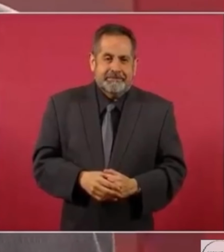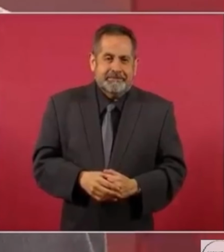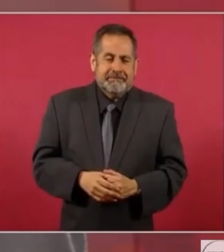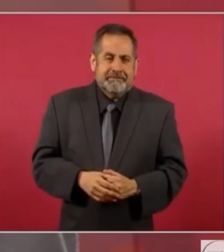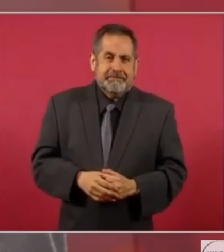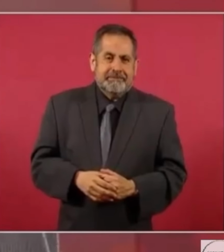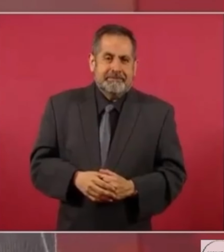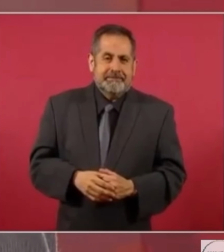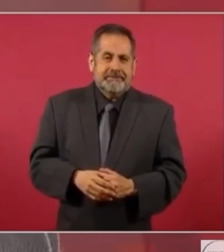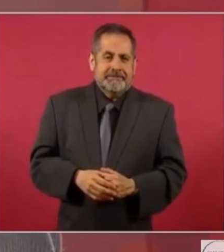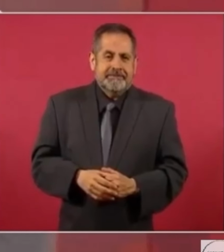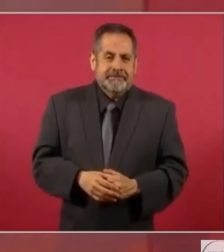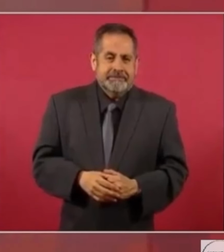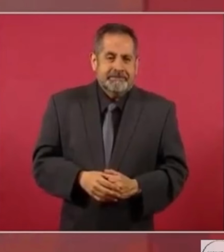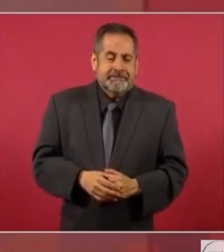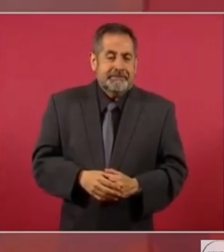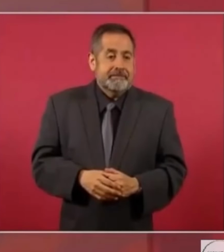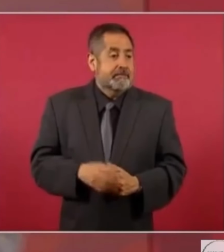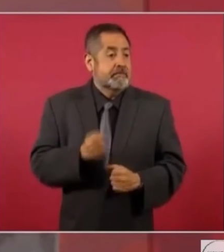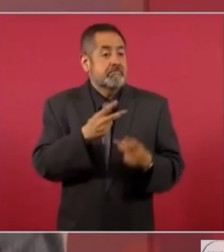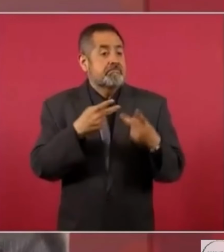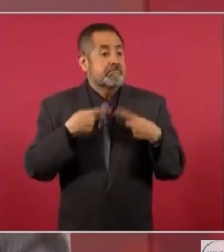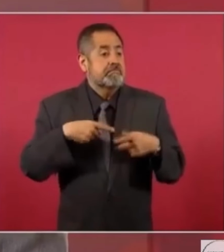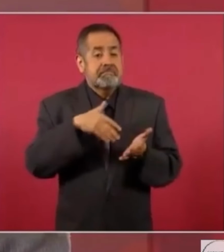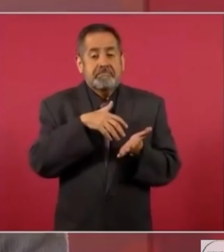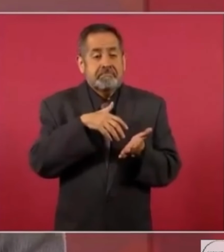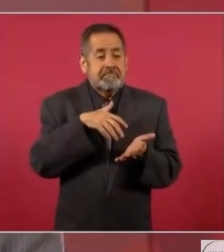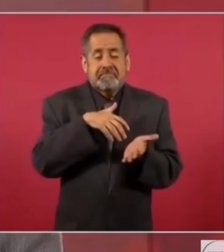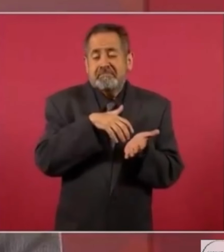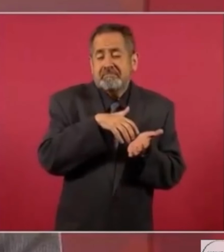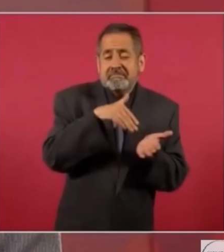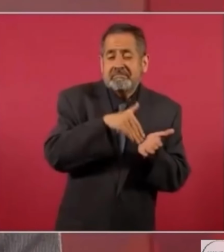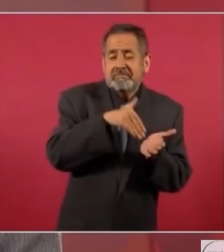millones que les creen.